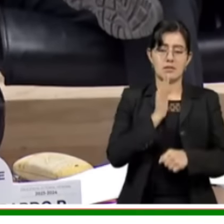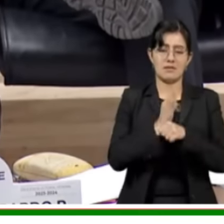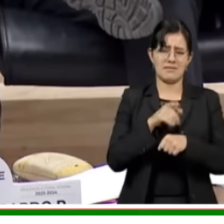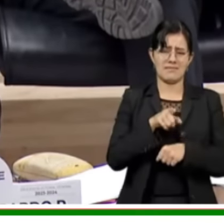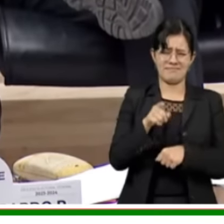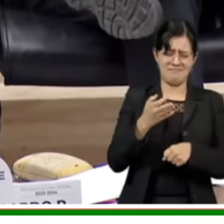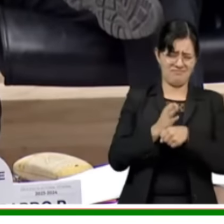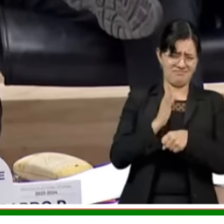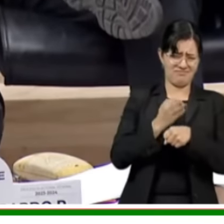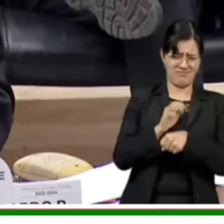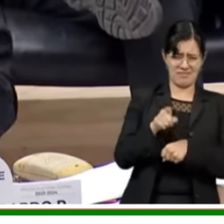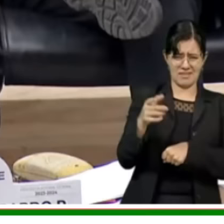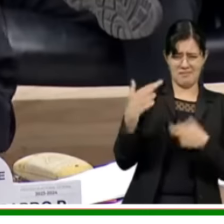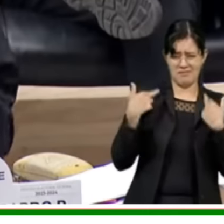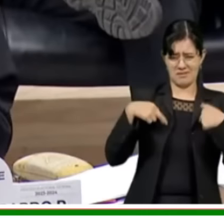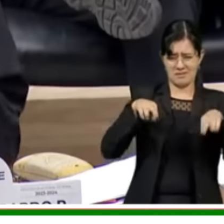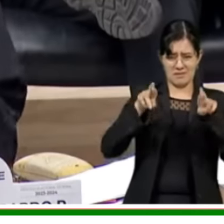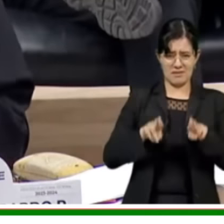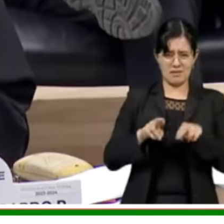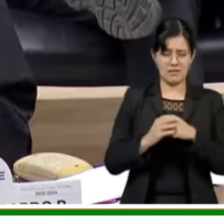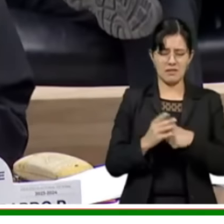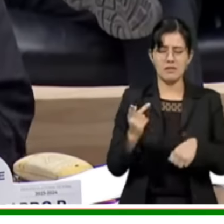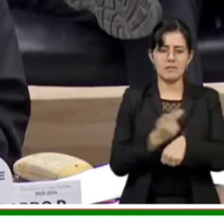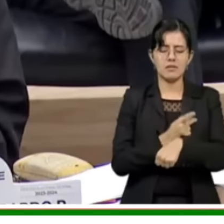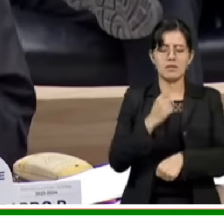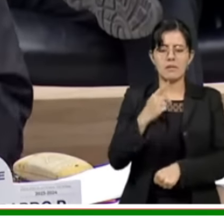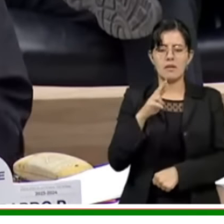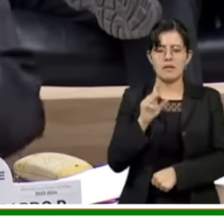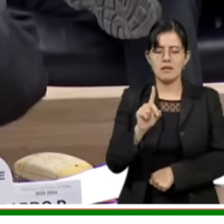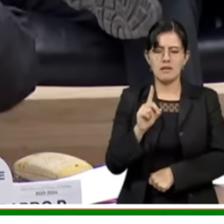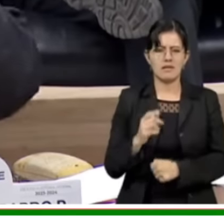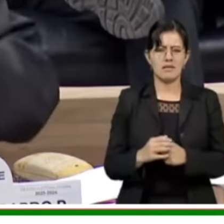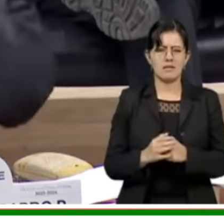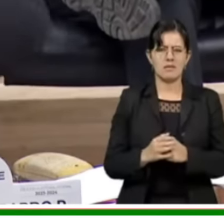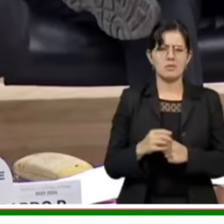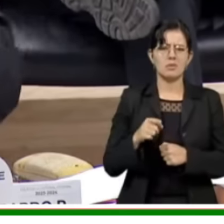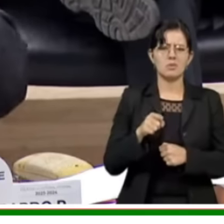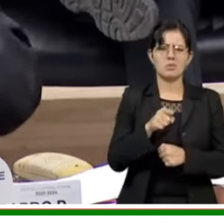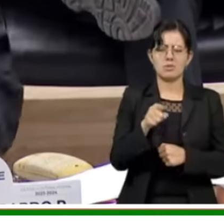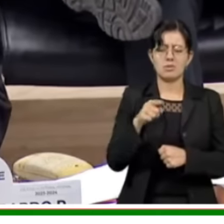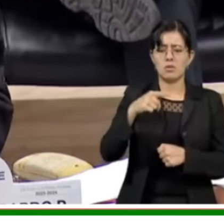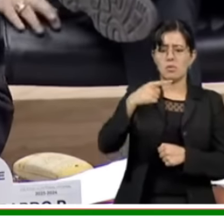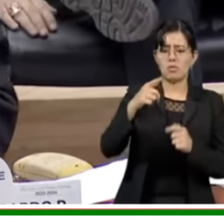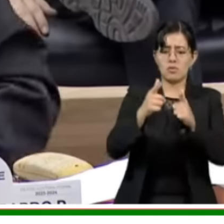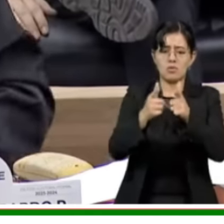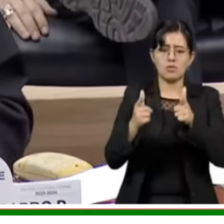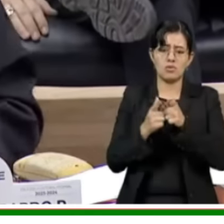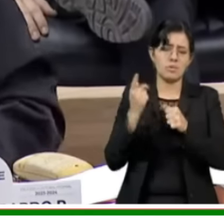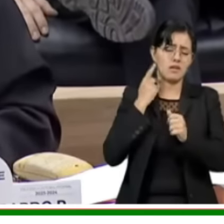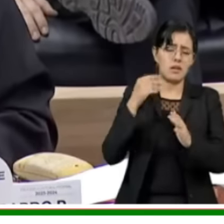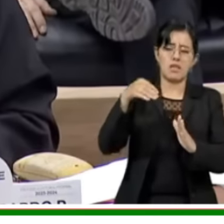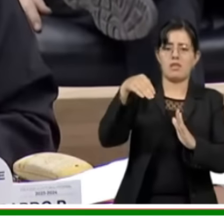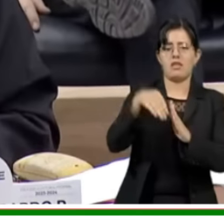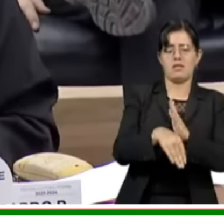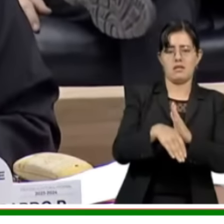de representación Qué pasó con el PRD que se volvieron Los Sepultureros de su partido y que